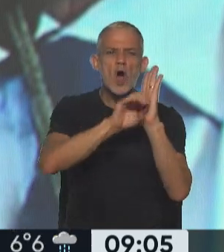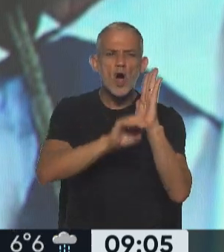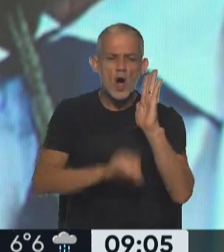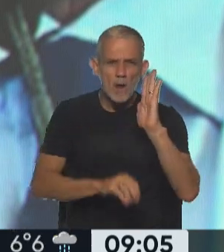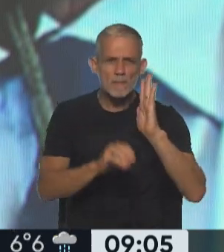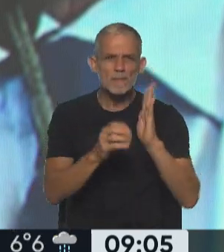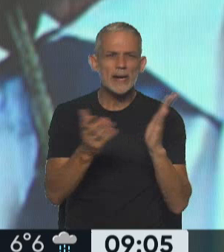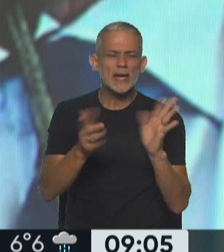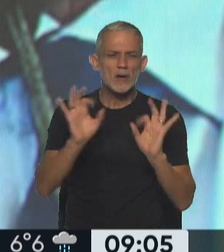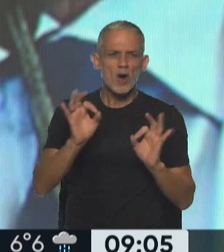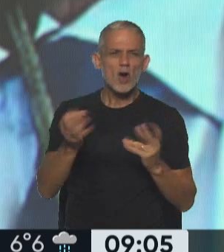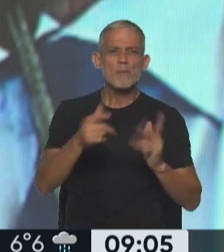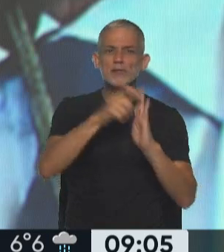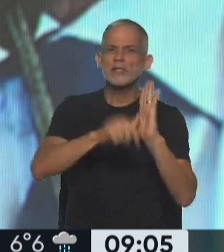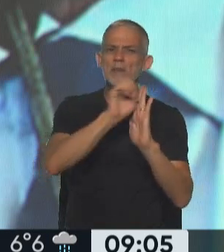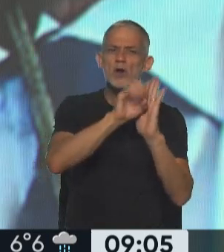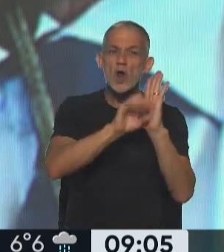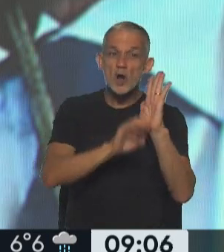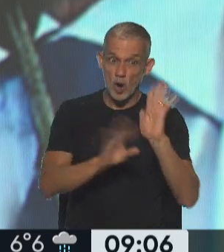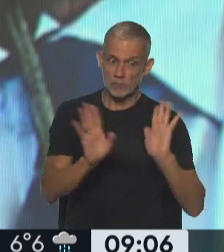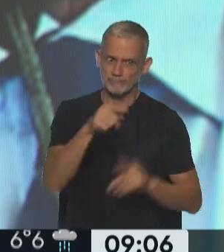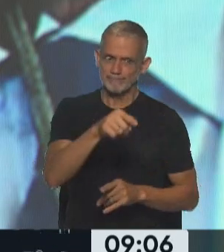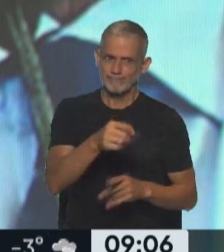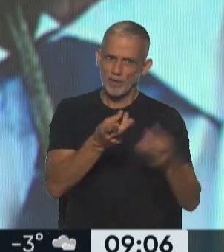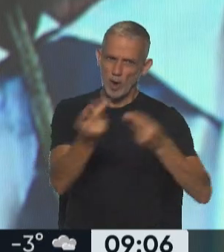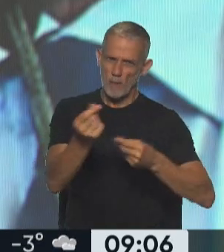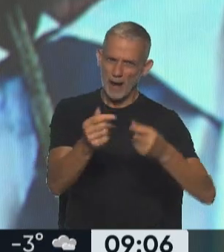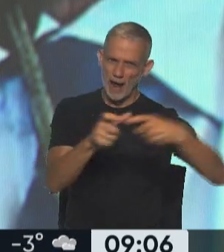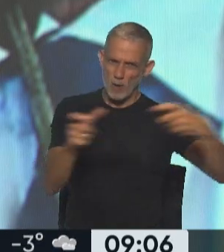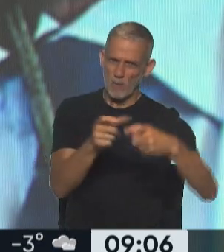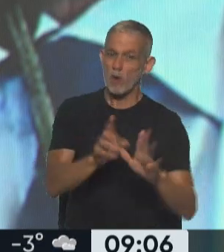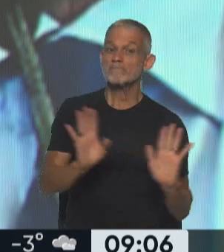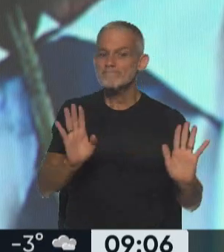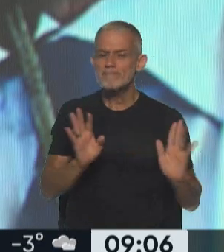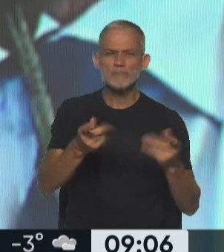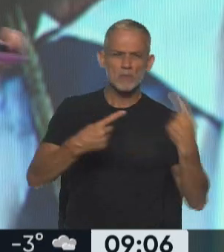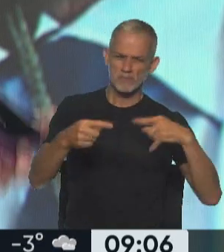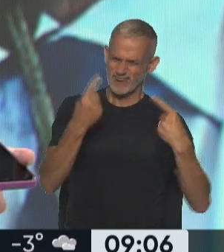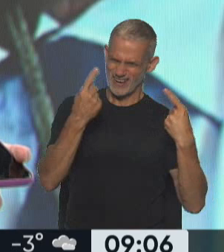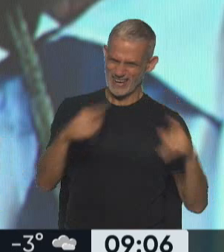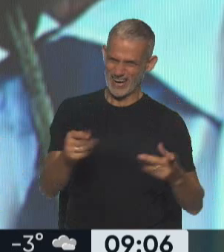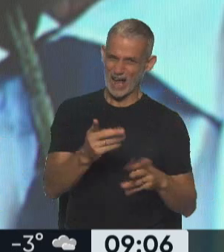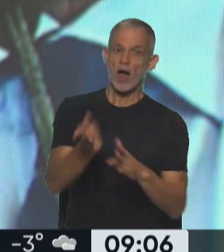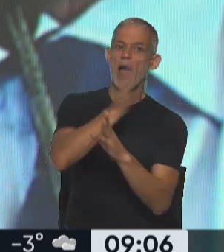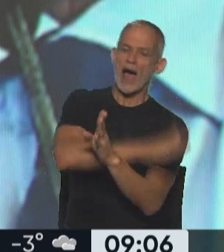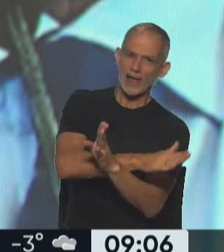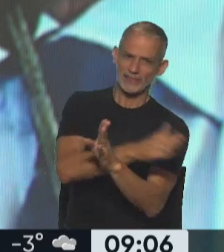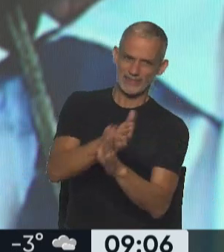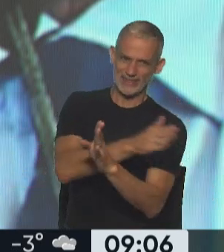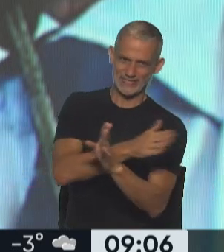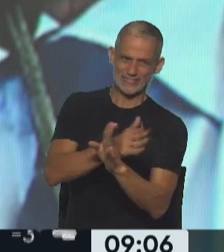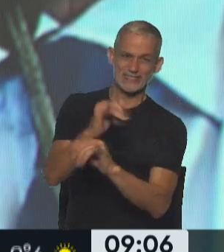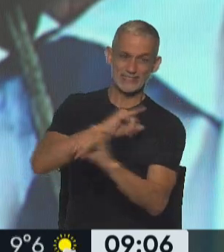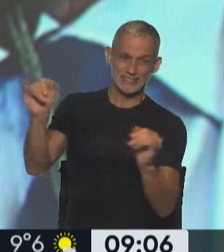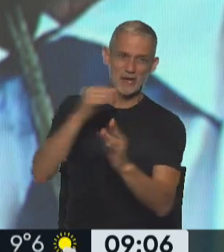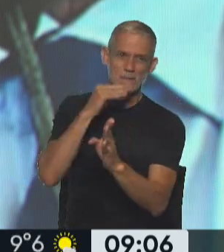de estos agentes que consideramos que efectivamente estuvieron involucrados, claro, en algún tipo de movimiento irregular previo